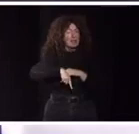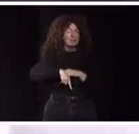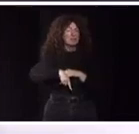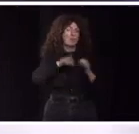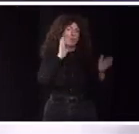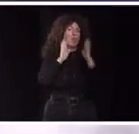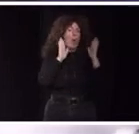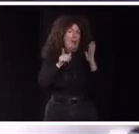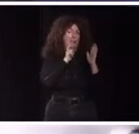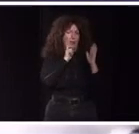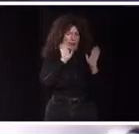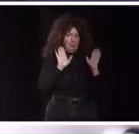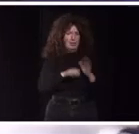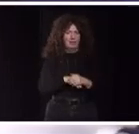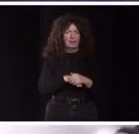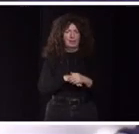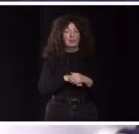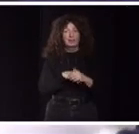momento difícil.